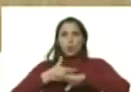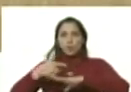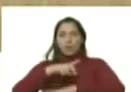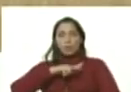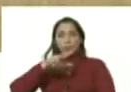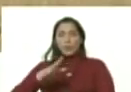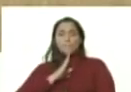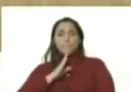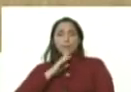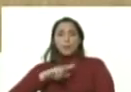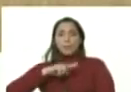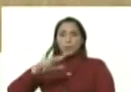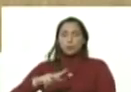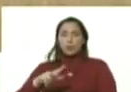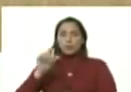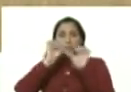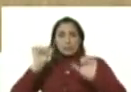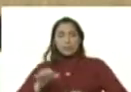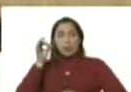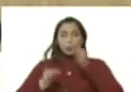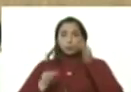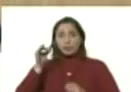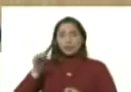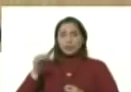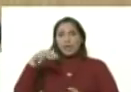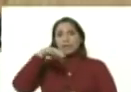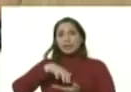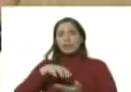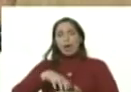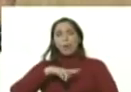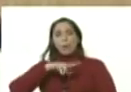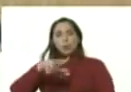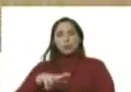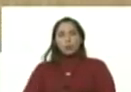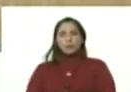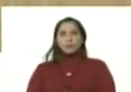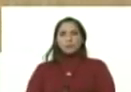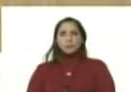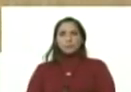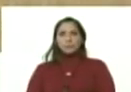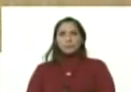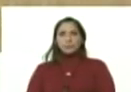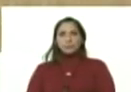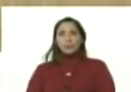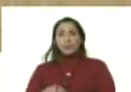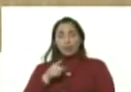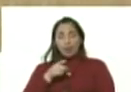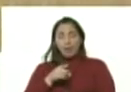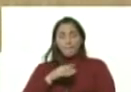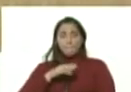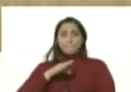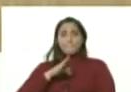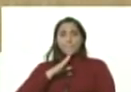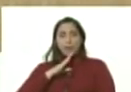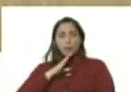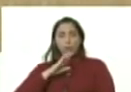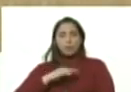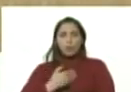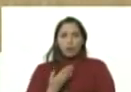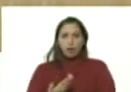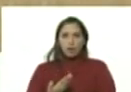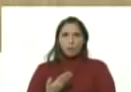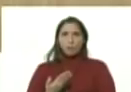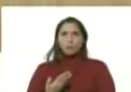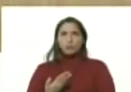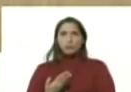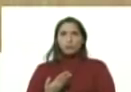del banco portugués, del sistema de justicia, del Estado portugal, de Portugal y de ese banco, y podamos... Sería de gran